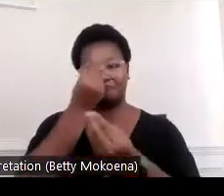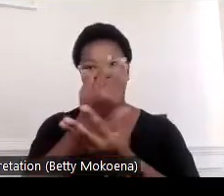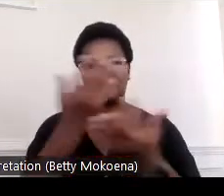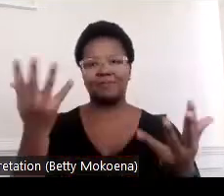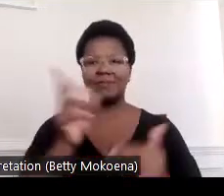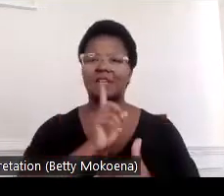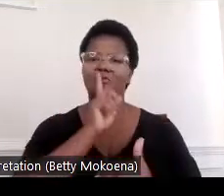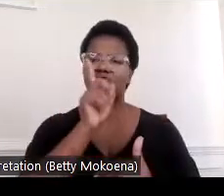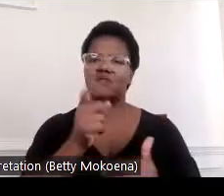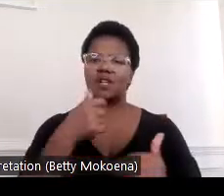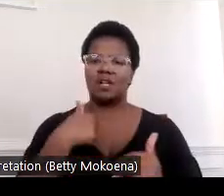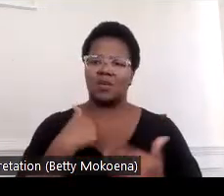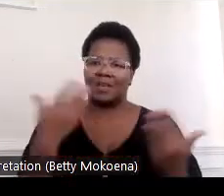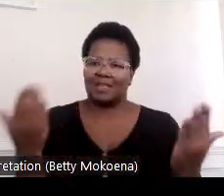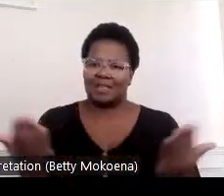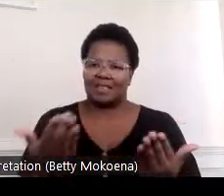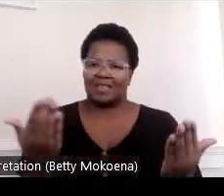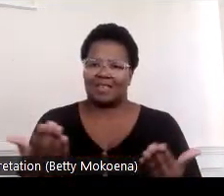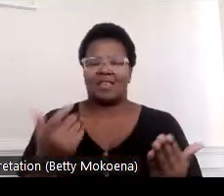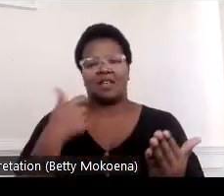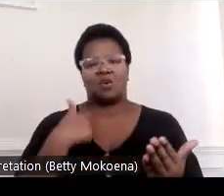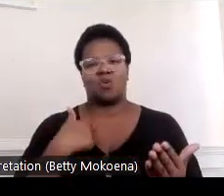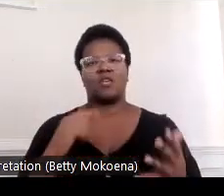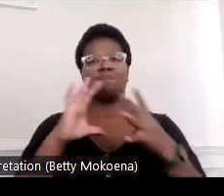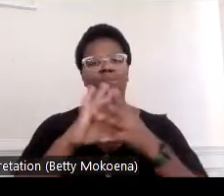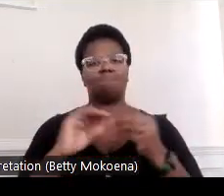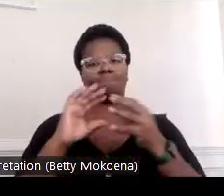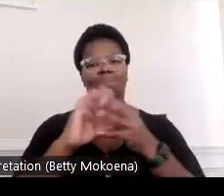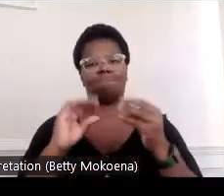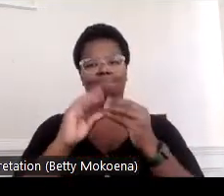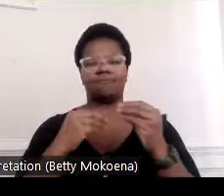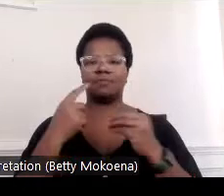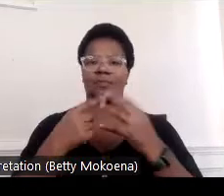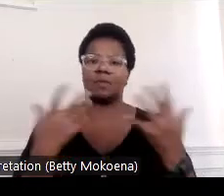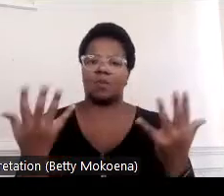y realmente estamos aquí para poder hablar sobre